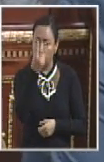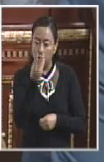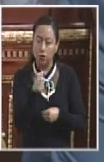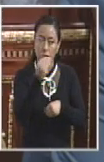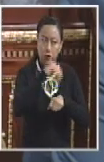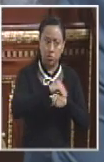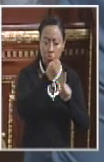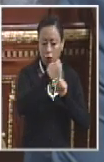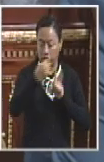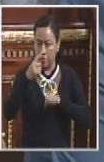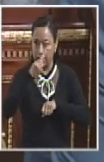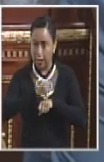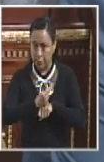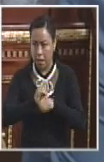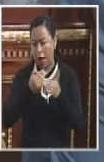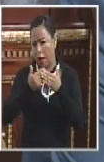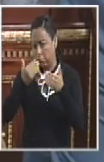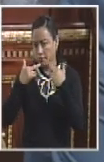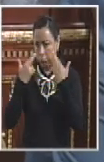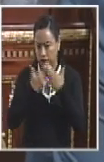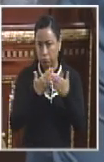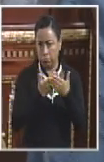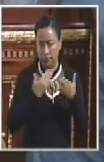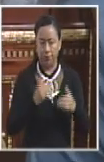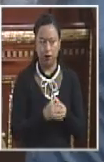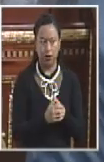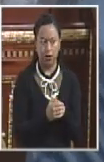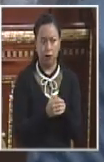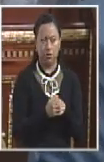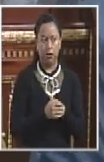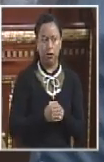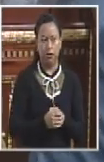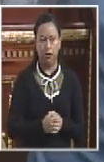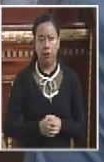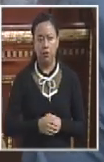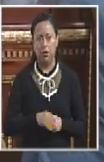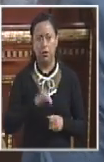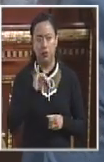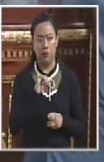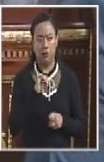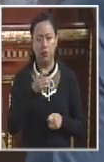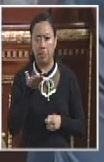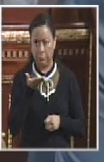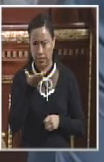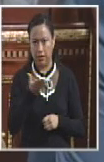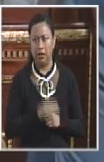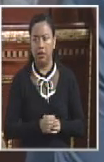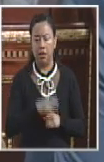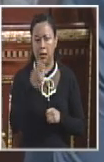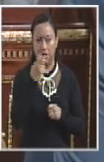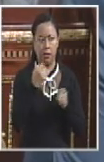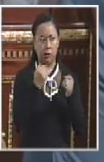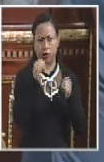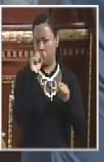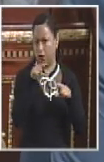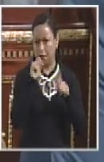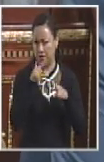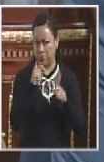día en sesiones anteriores. Con esos mismos, no, pero las ha concedido. Con esos mismos precedentes yo